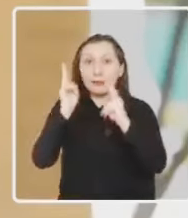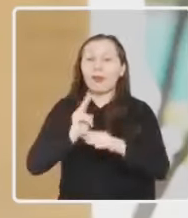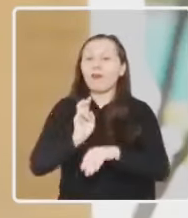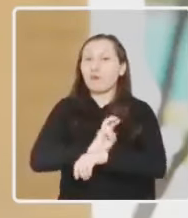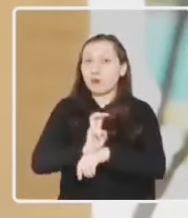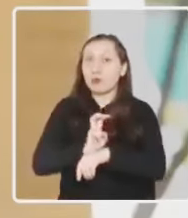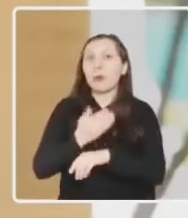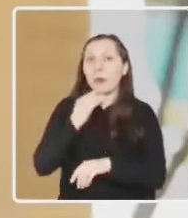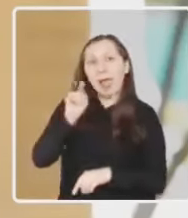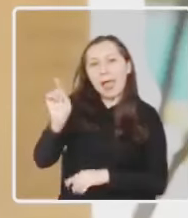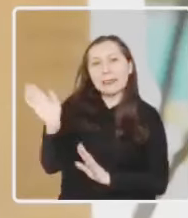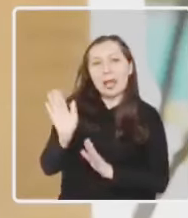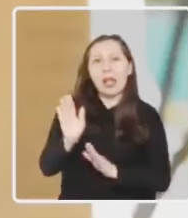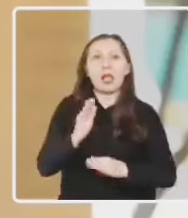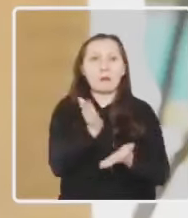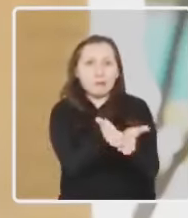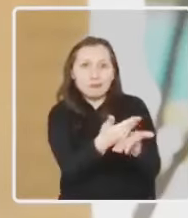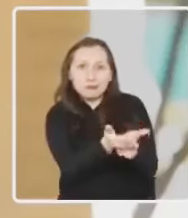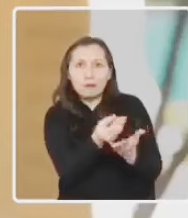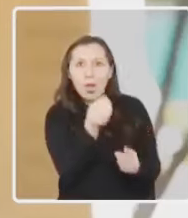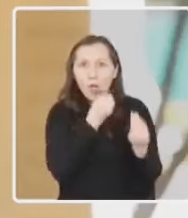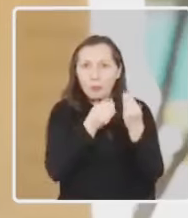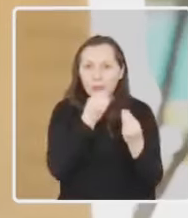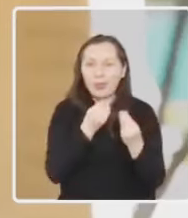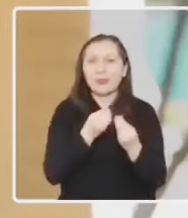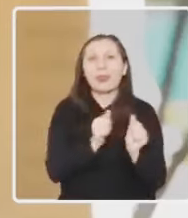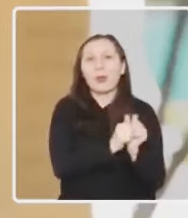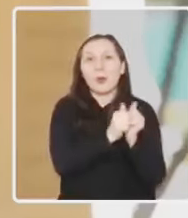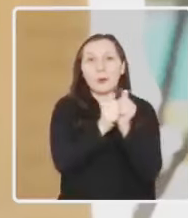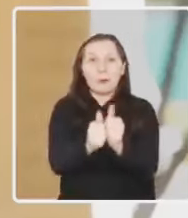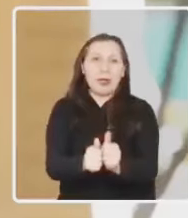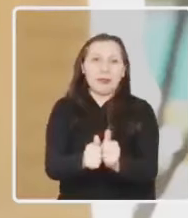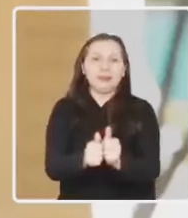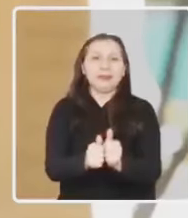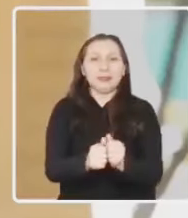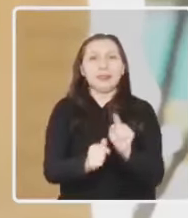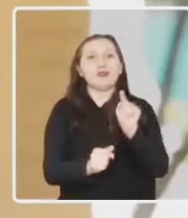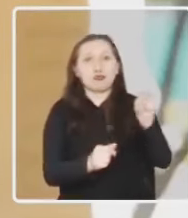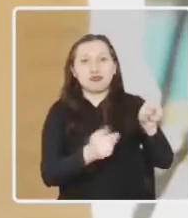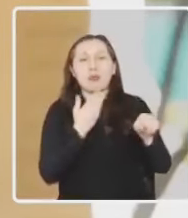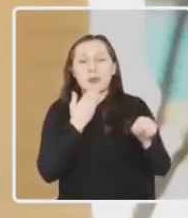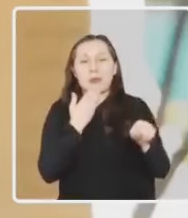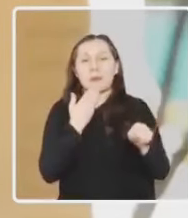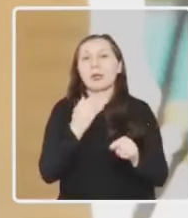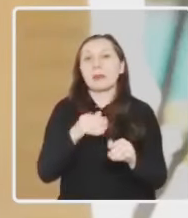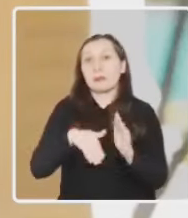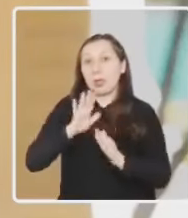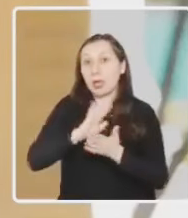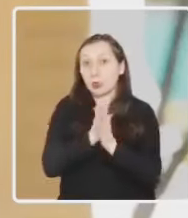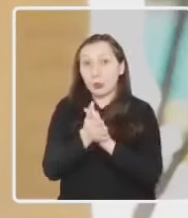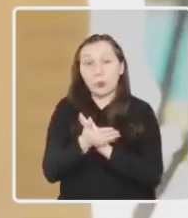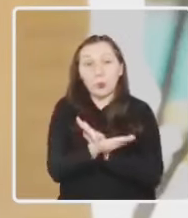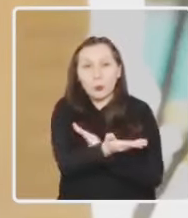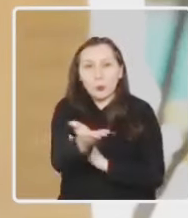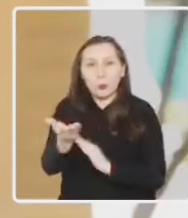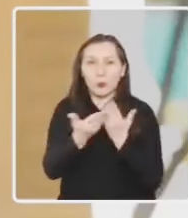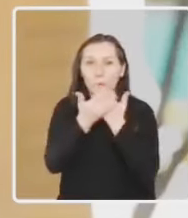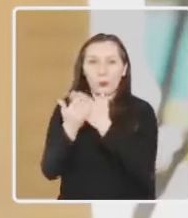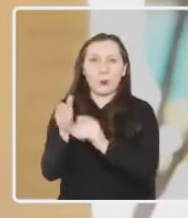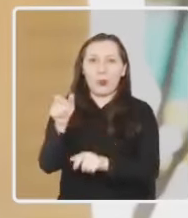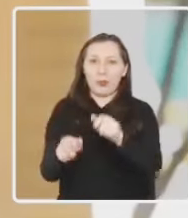estaban por allá, a las manipuladoras de alimentos que nos acompañan por allá atrásito también, y por sobre todo a ustedes, a los